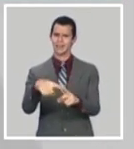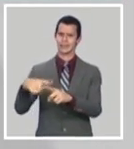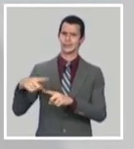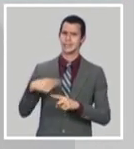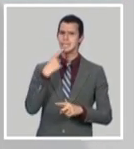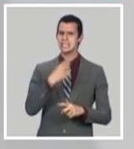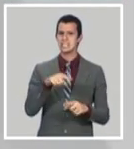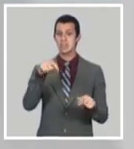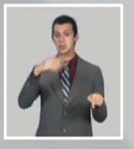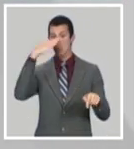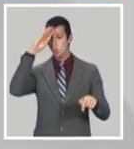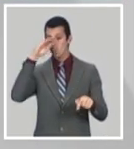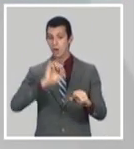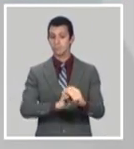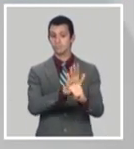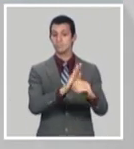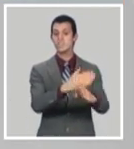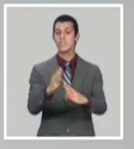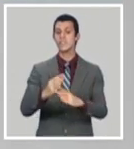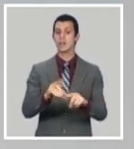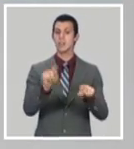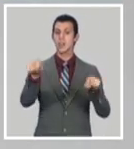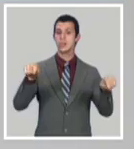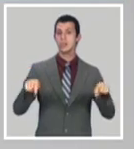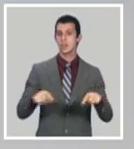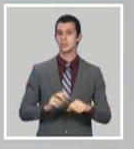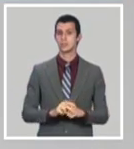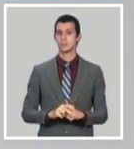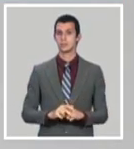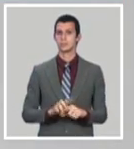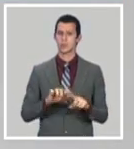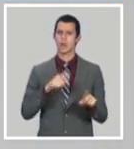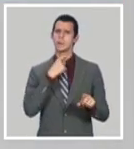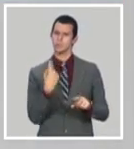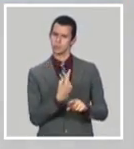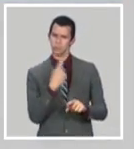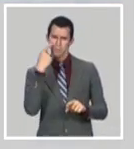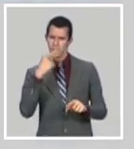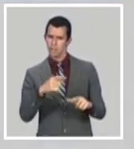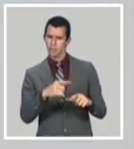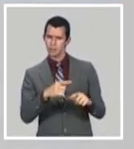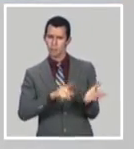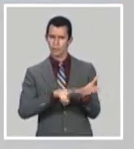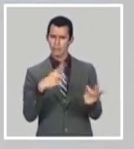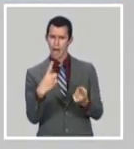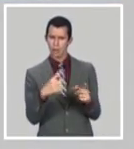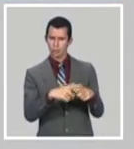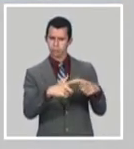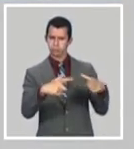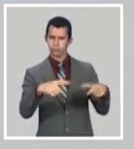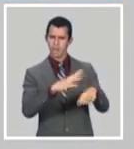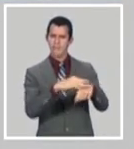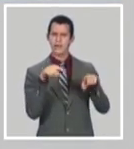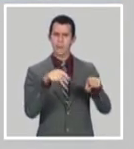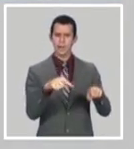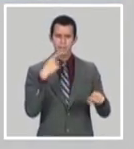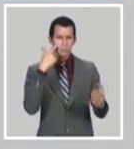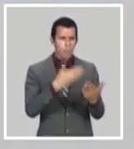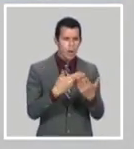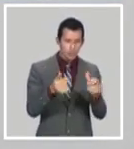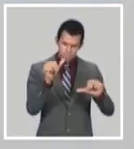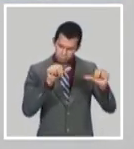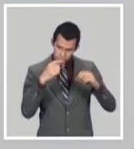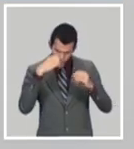hemos estado demostrando en esos territorios donde hay un incremento del número de casos, que es el virus llamado